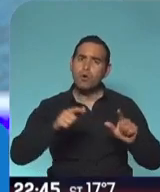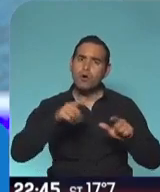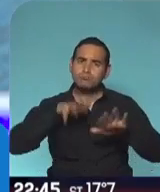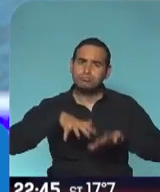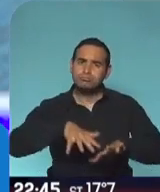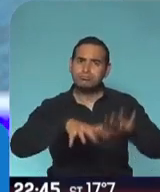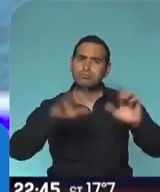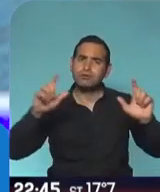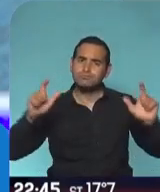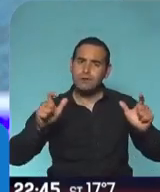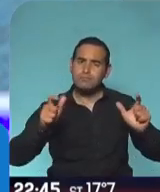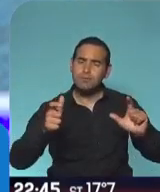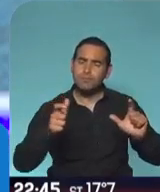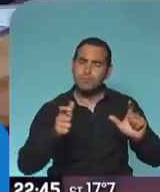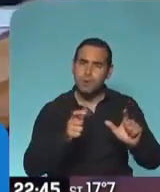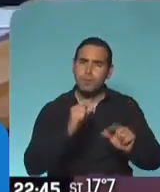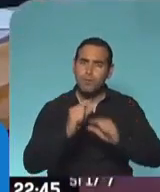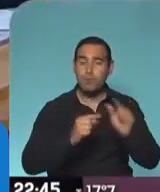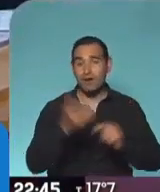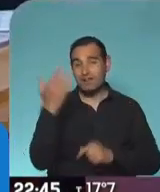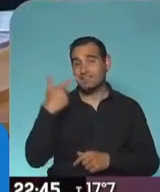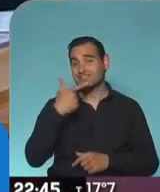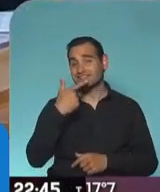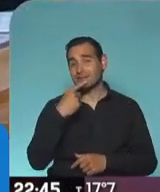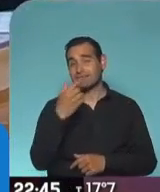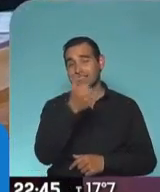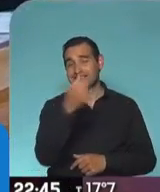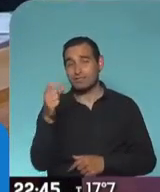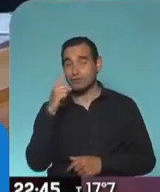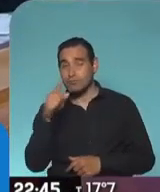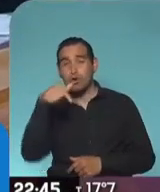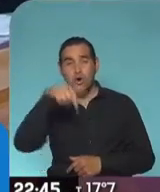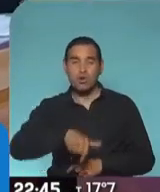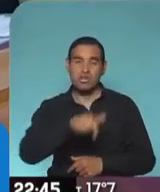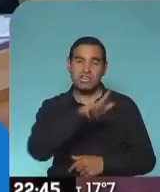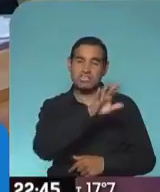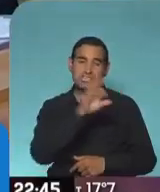manifestaciones. De hecho, en septiembre hubo 600.000 y hoy fueron unos 500.000.